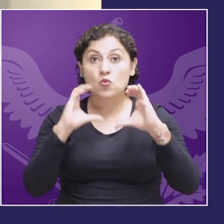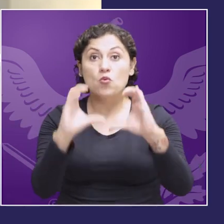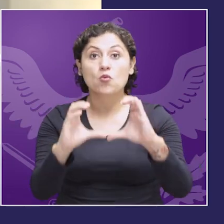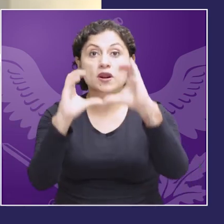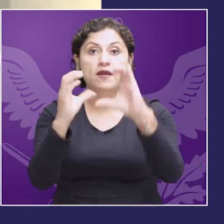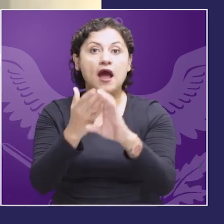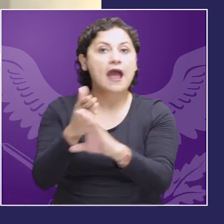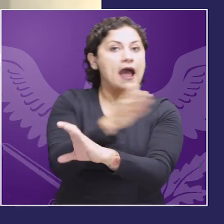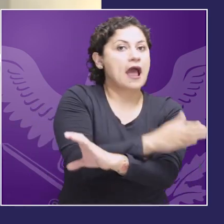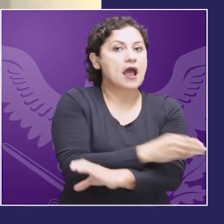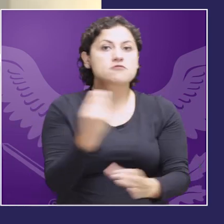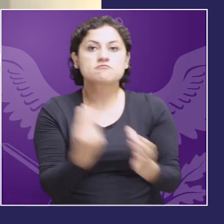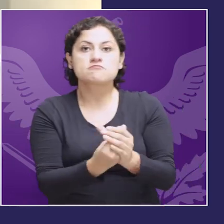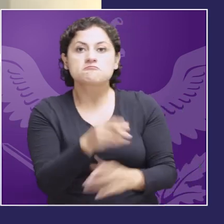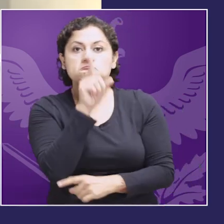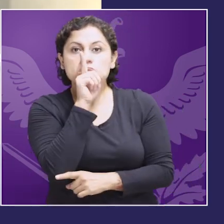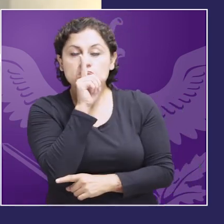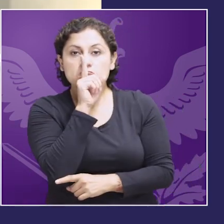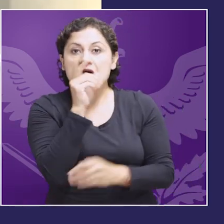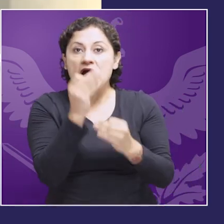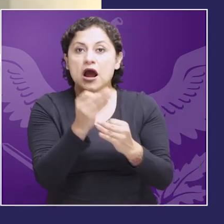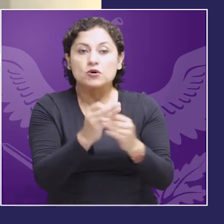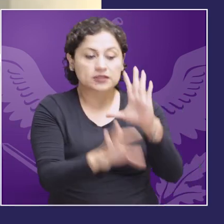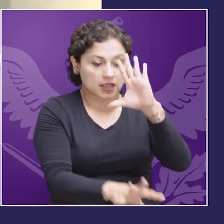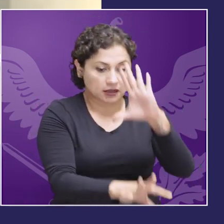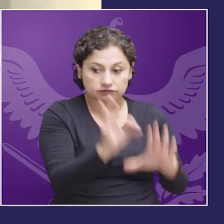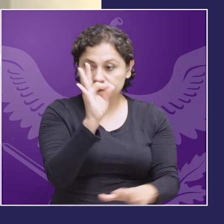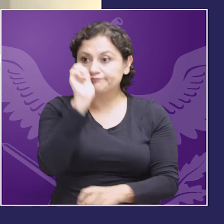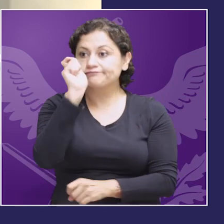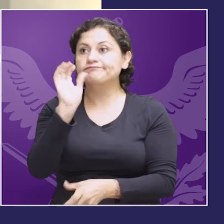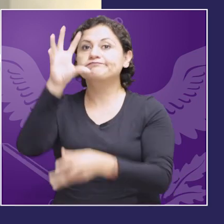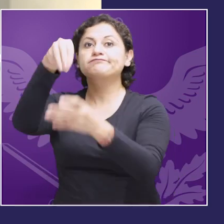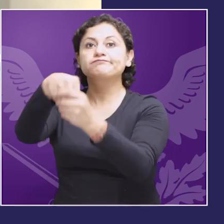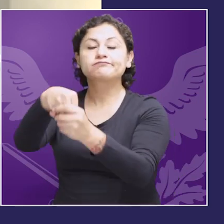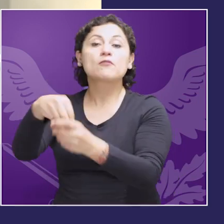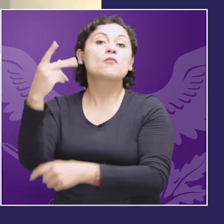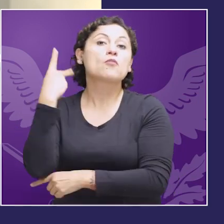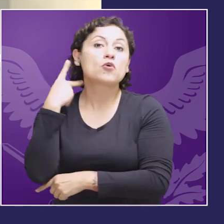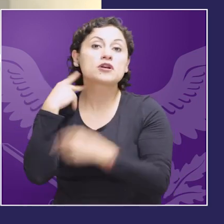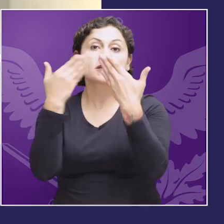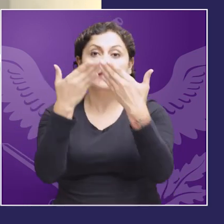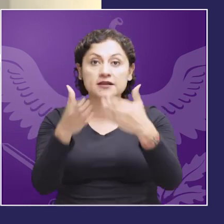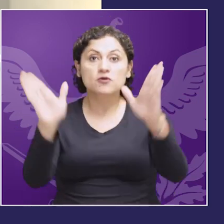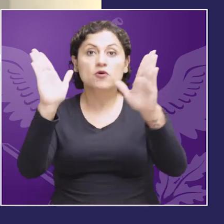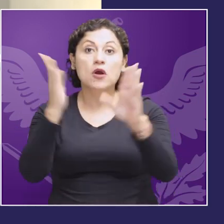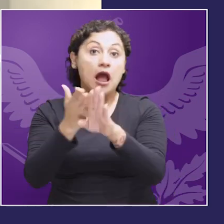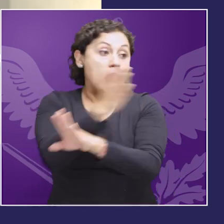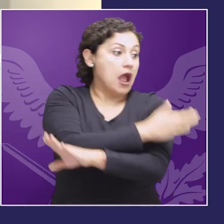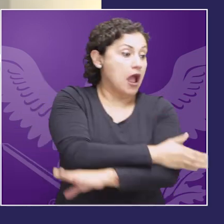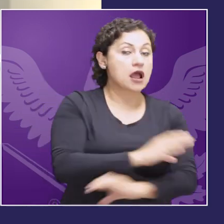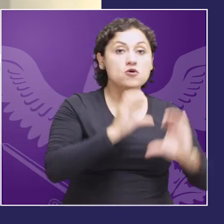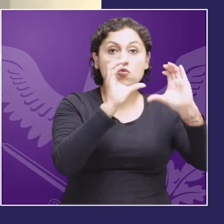estamos haciendo con cuidados. Cuidados estaba en el mundo de lo privado, y lo que hemos hecho es